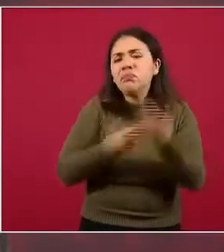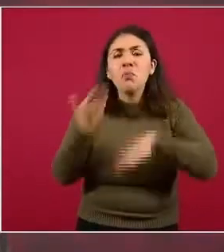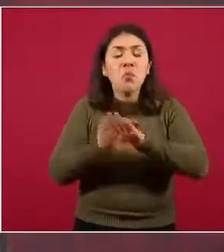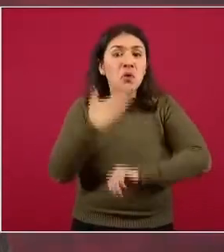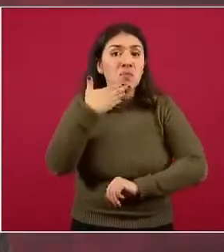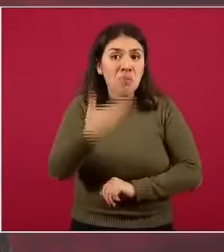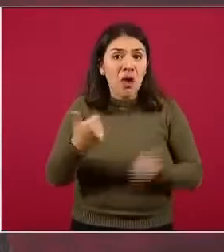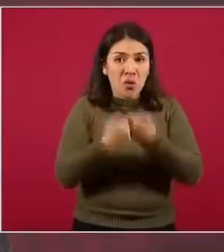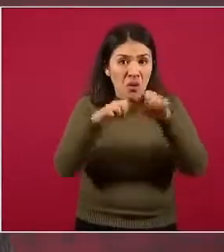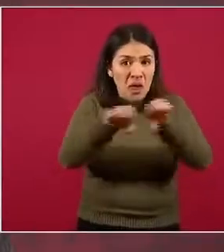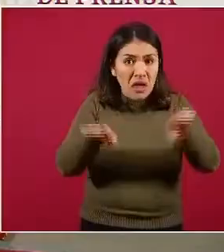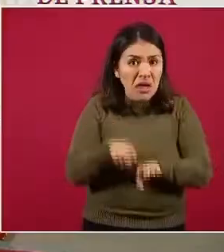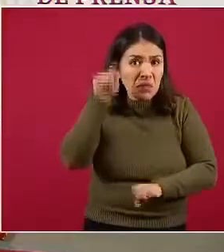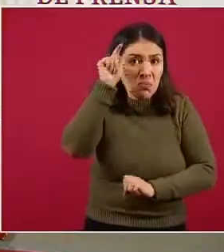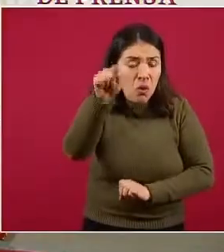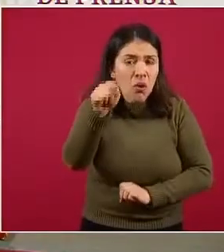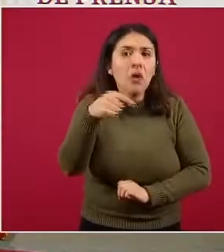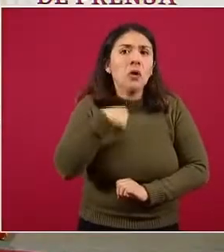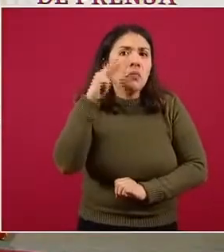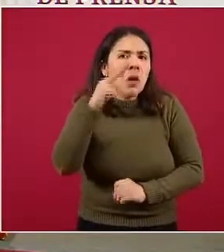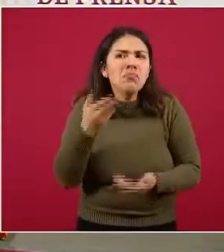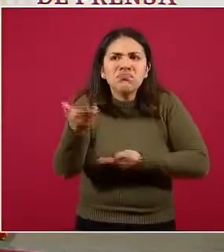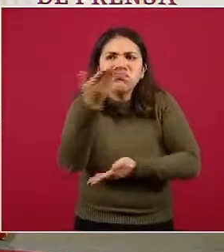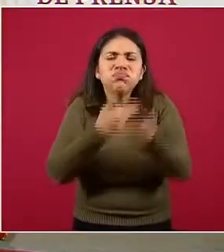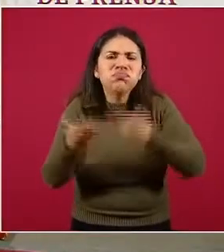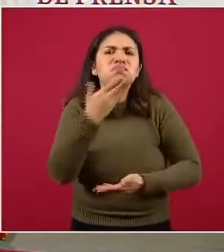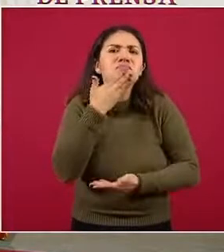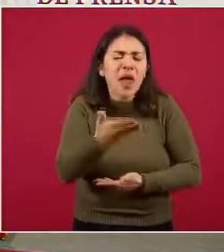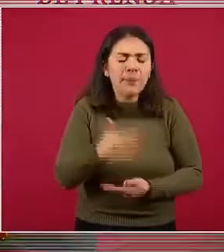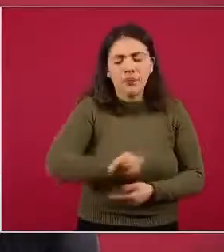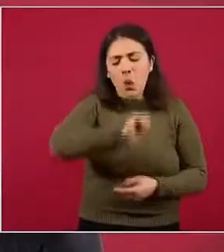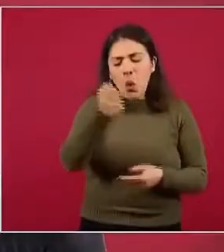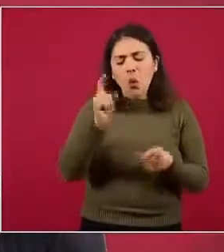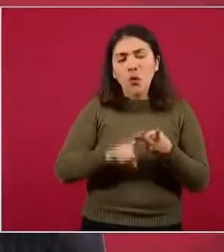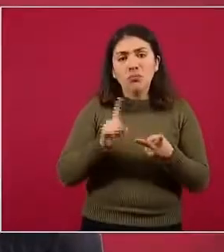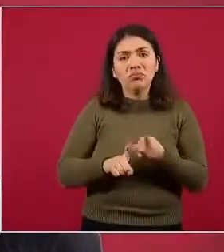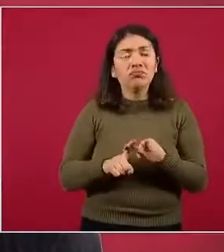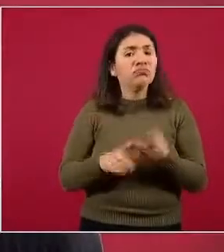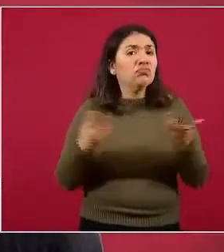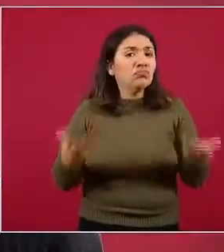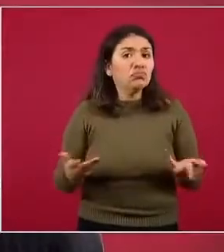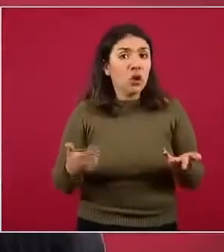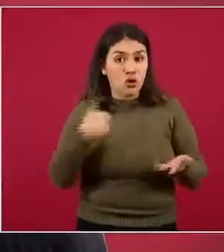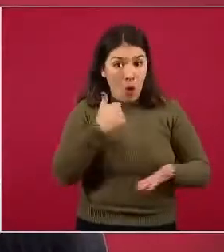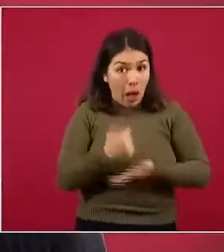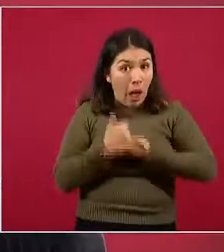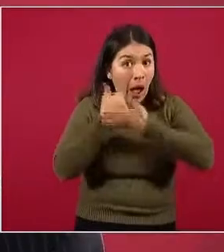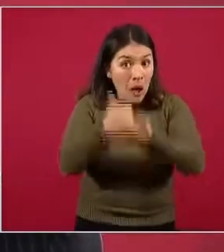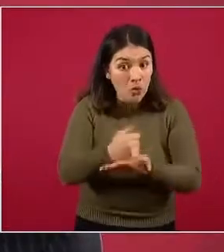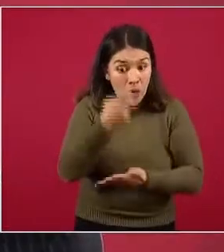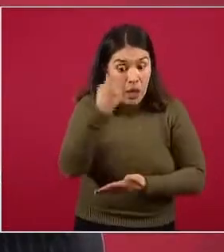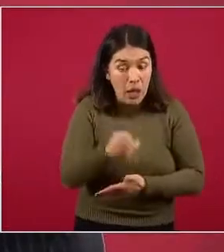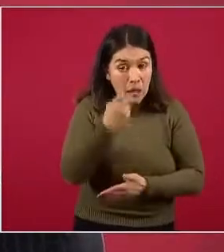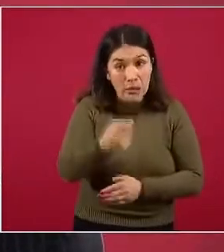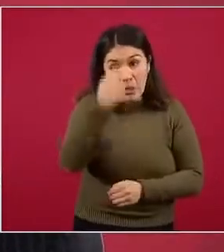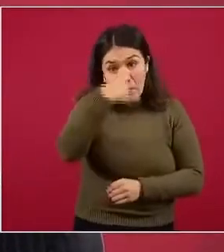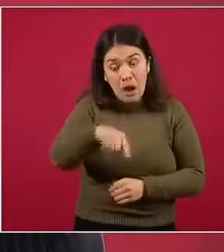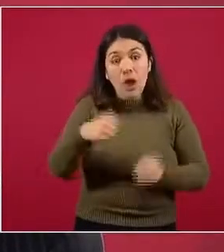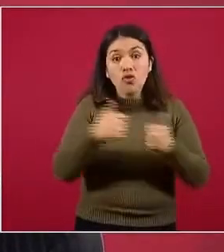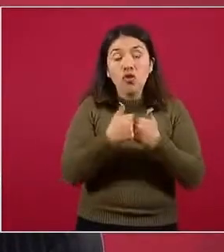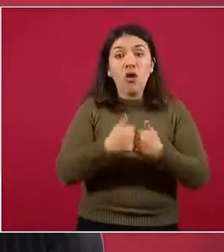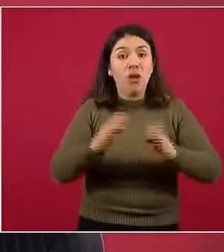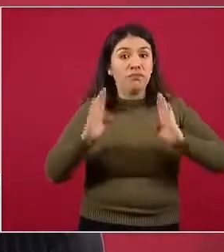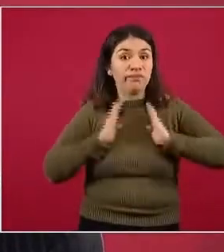equipo, y entonces encontramos factibilidad. Otro criterio, nos estarán ayudando en este operativo las